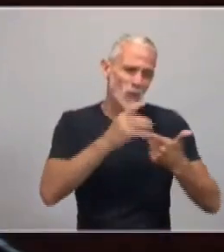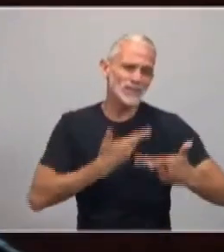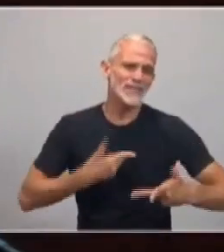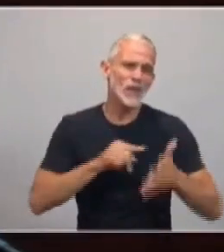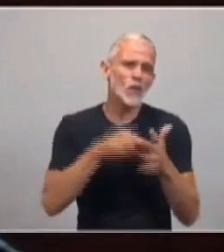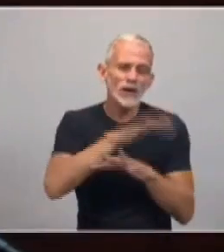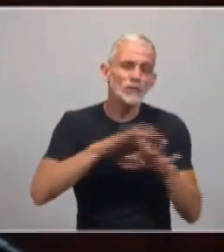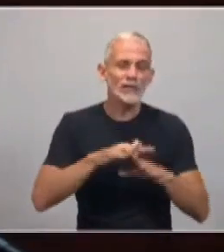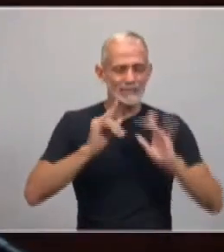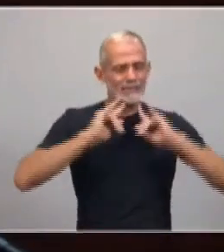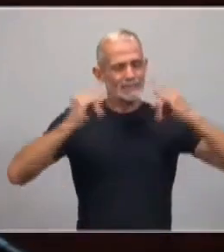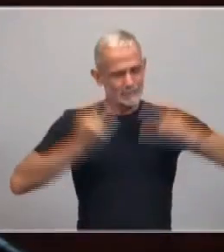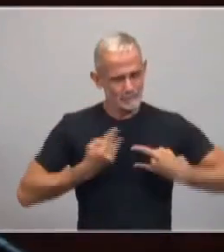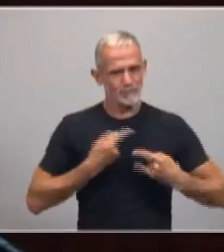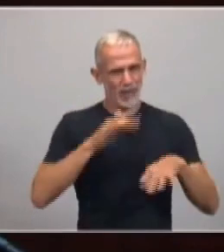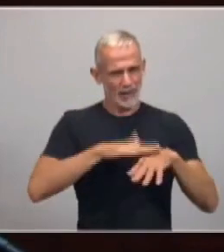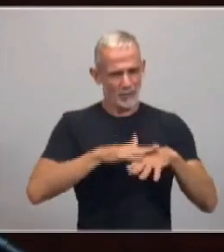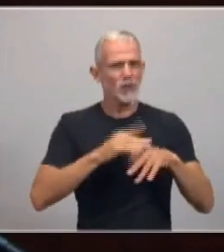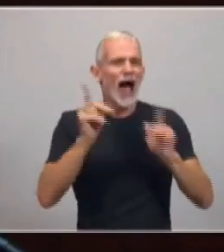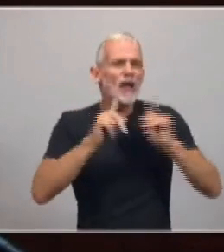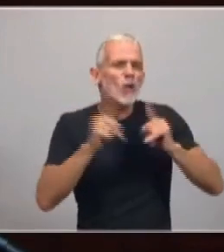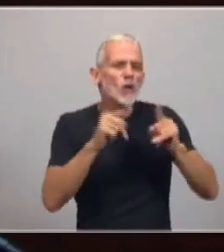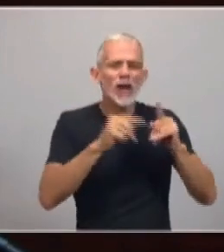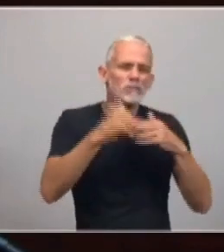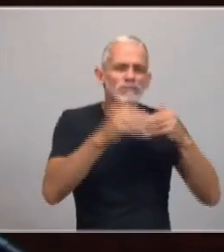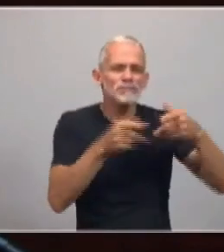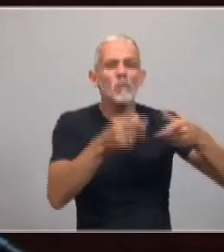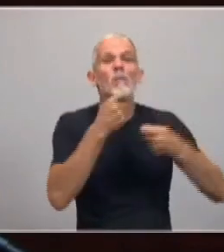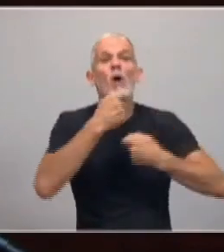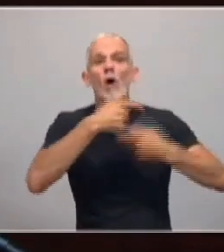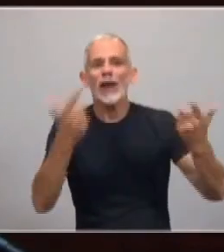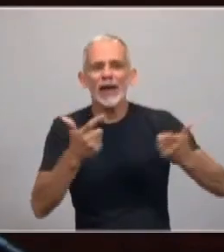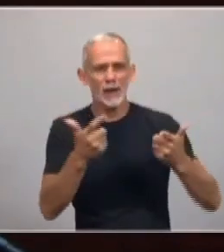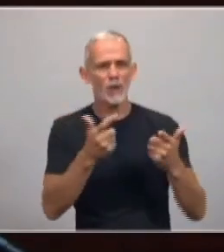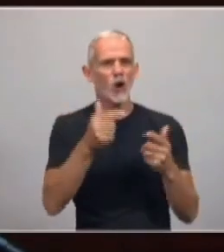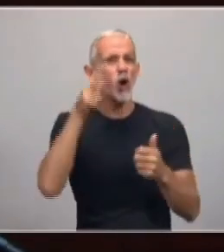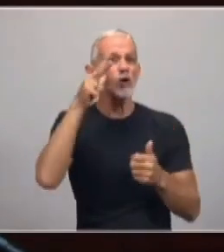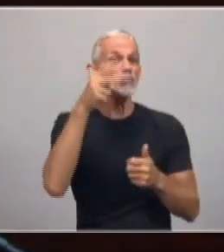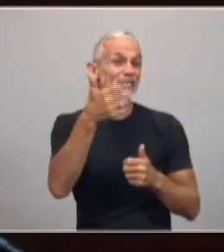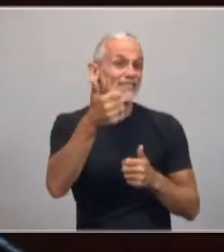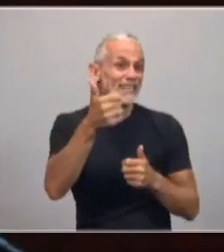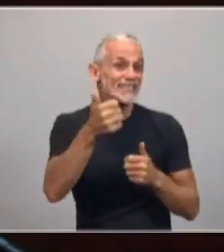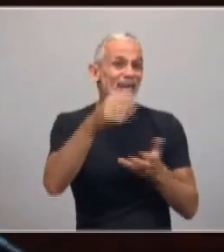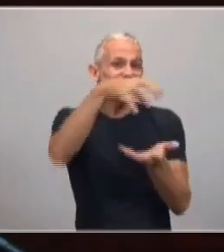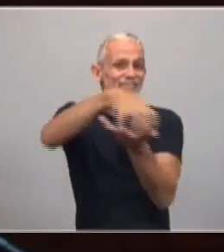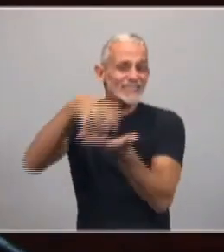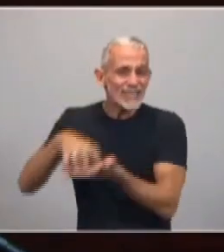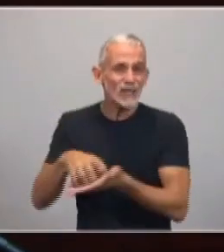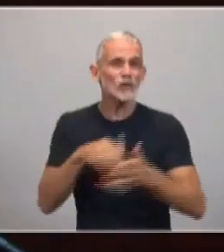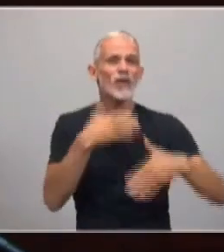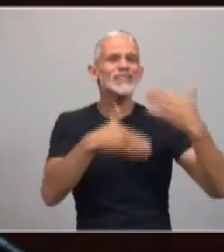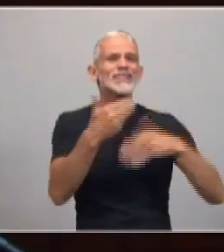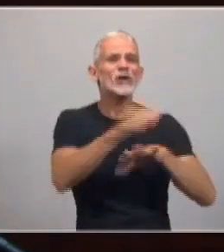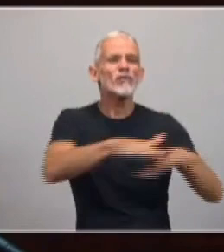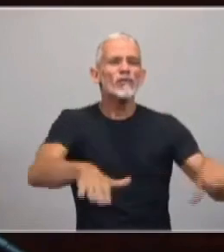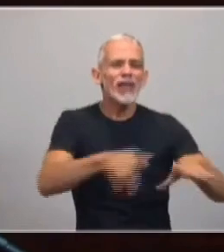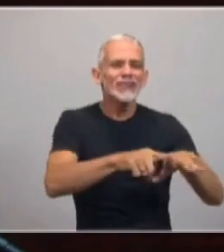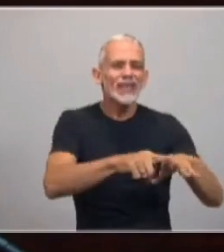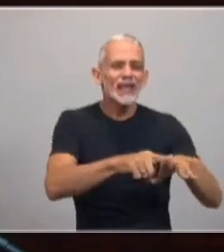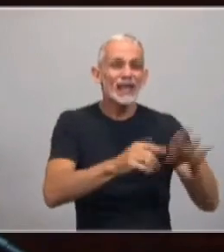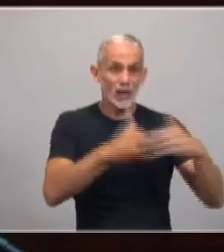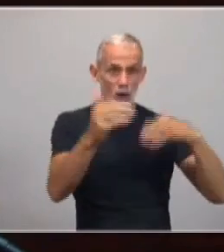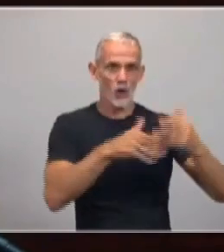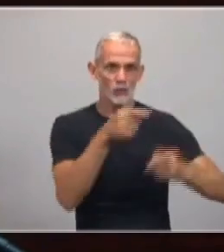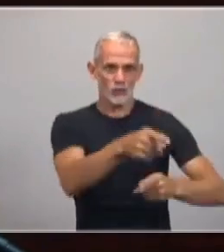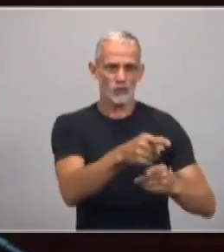cargo de algunas obras clave, como la finalización de 86 centros de desarrollo infantil que